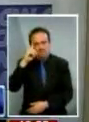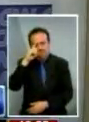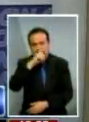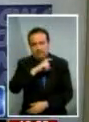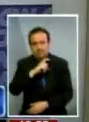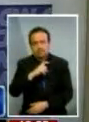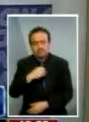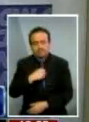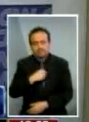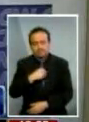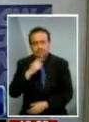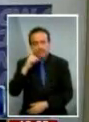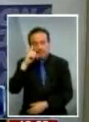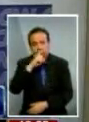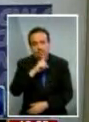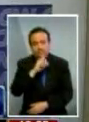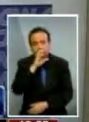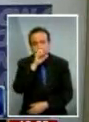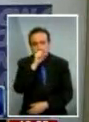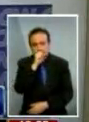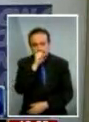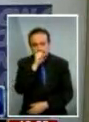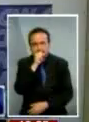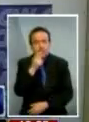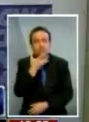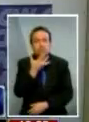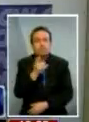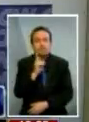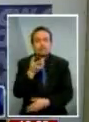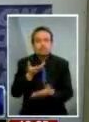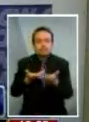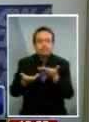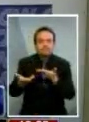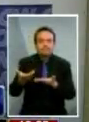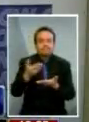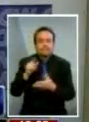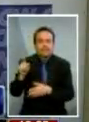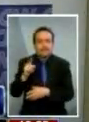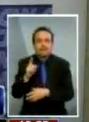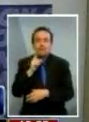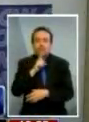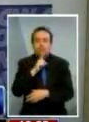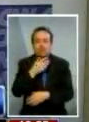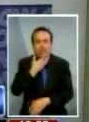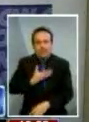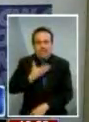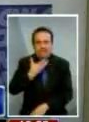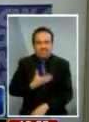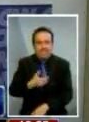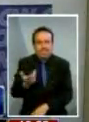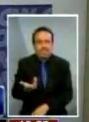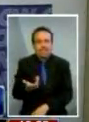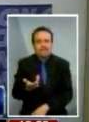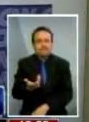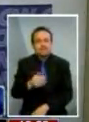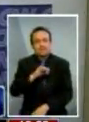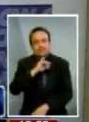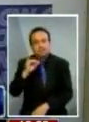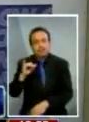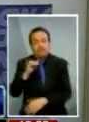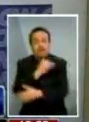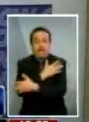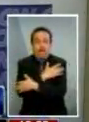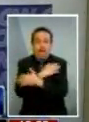trago amargo que tenemos que pasar, el hecho de que no podamos haber contado con ellos la última Navidad. Después está el tema del Año Nuevo